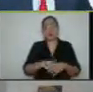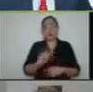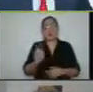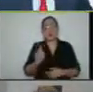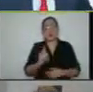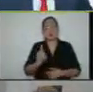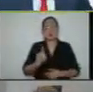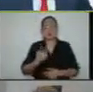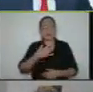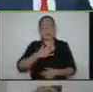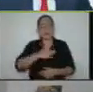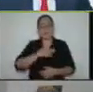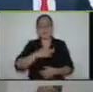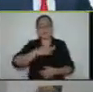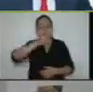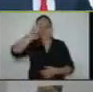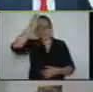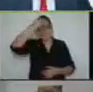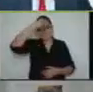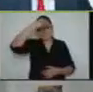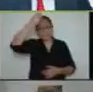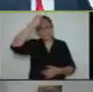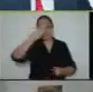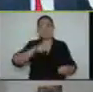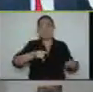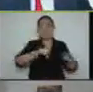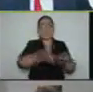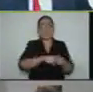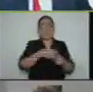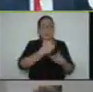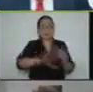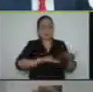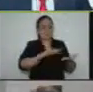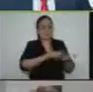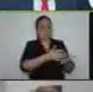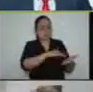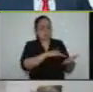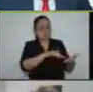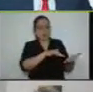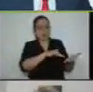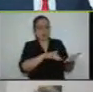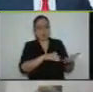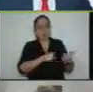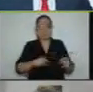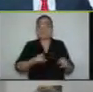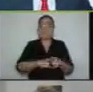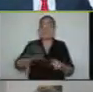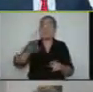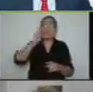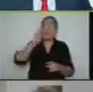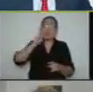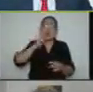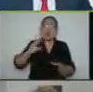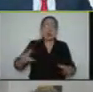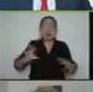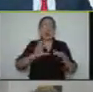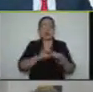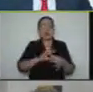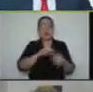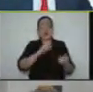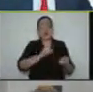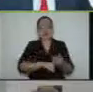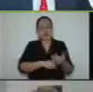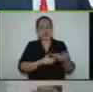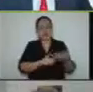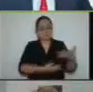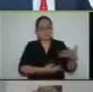desde mi punto de vista y de la lectura de las constancias y apreciación del sumario,